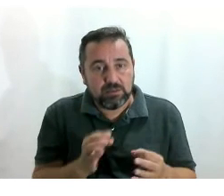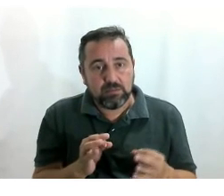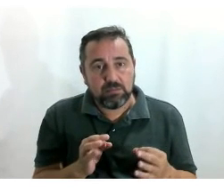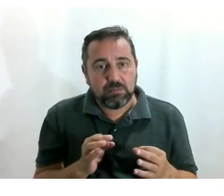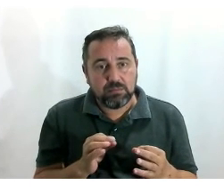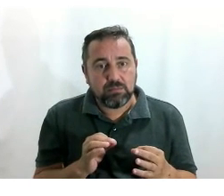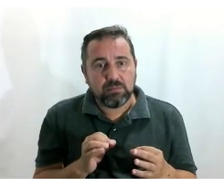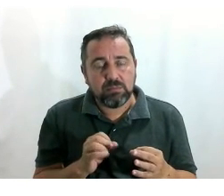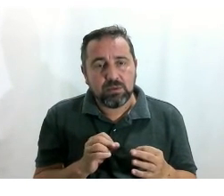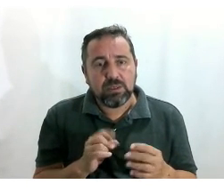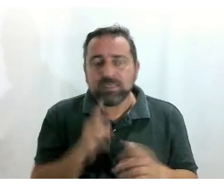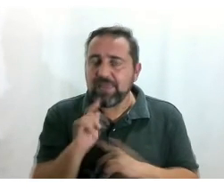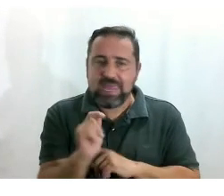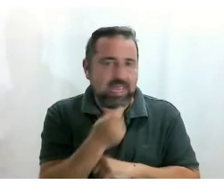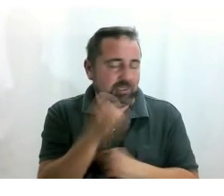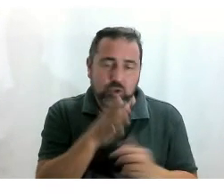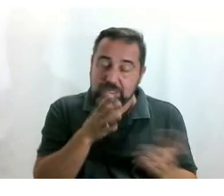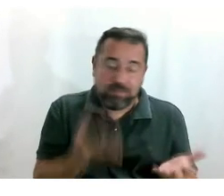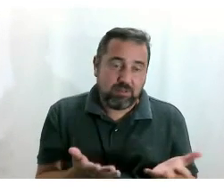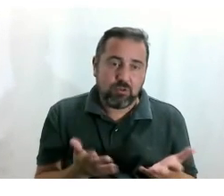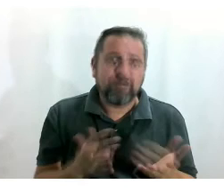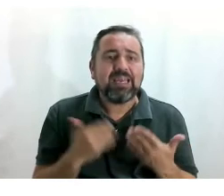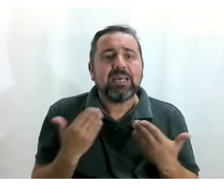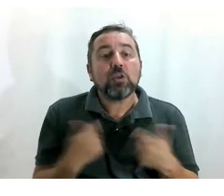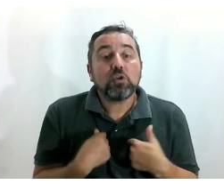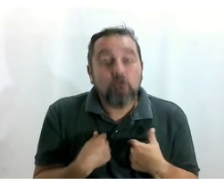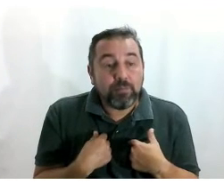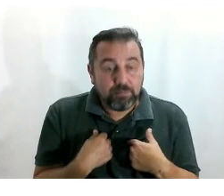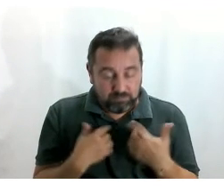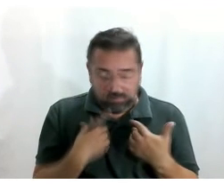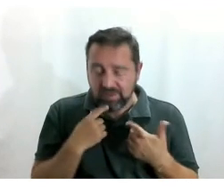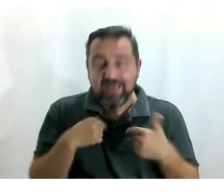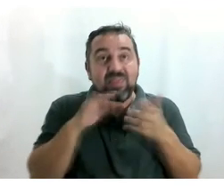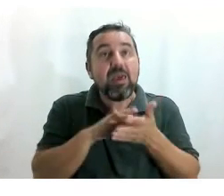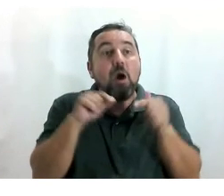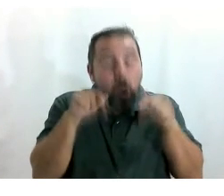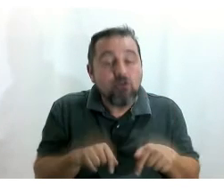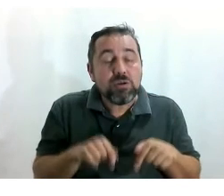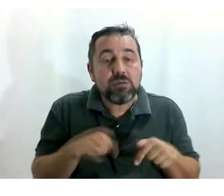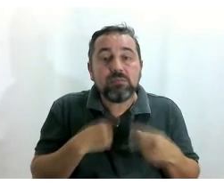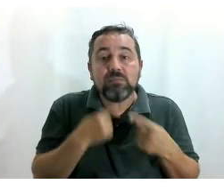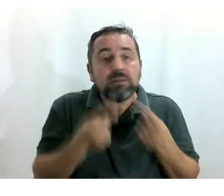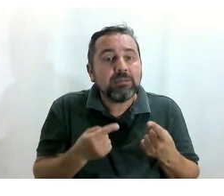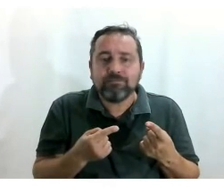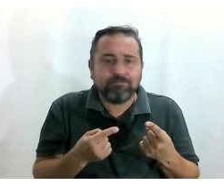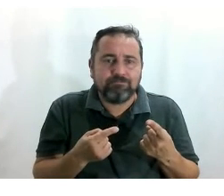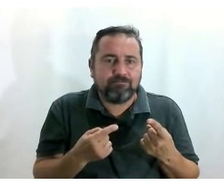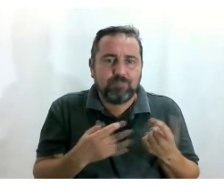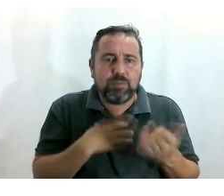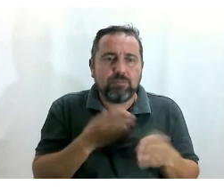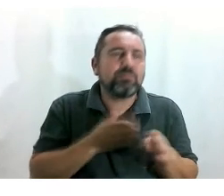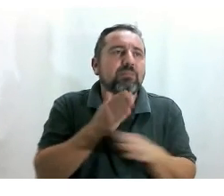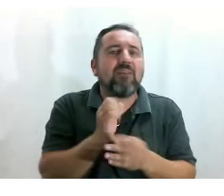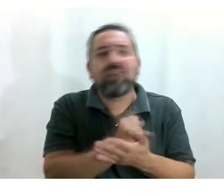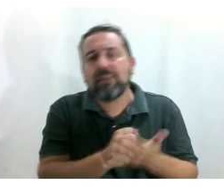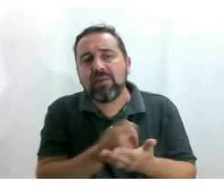va a tener un éxito tremendo. Entonces, a día de hoy no hay nada que podamos acudir a la farmacia y comprar